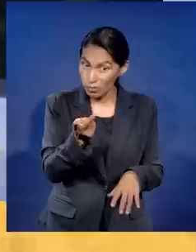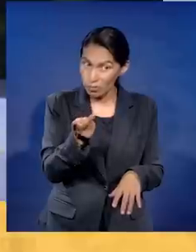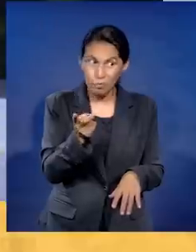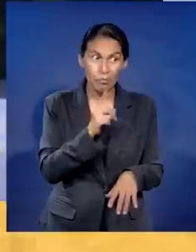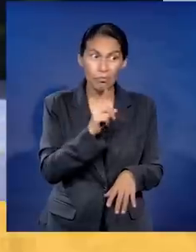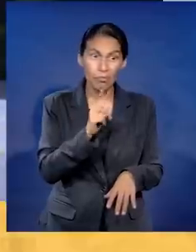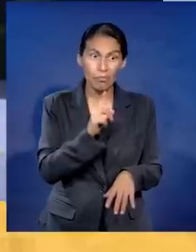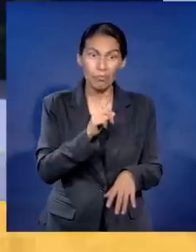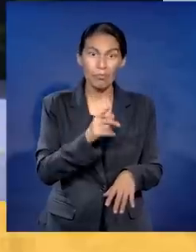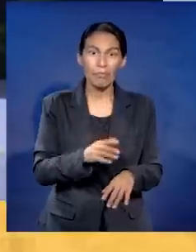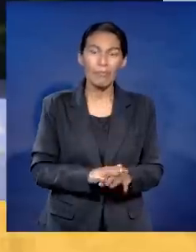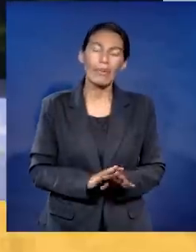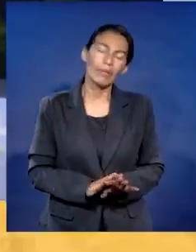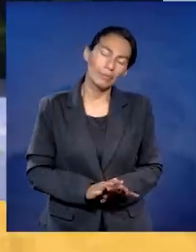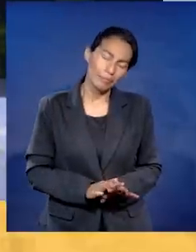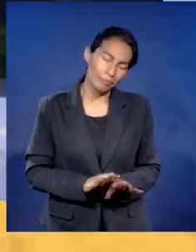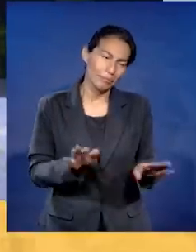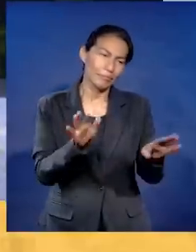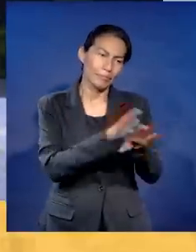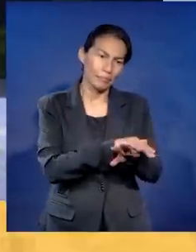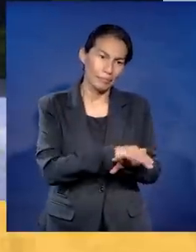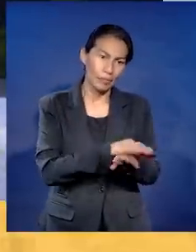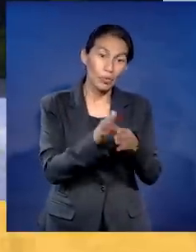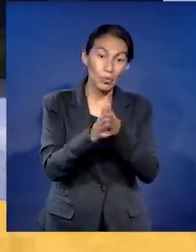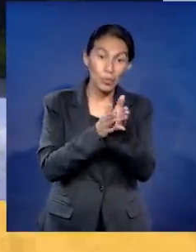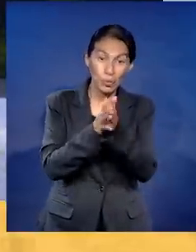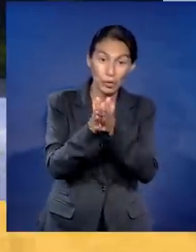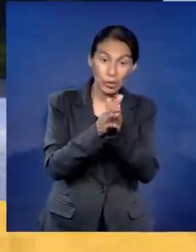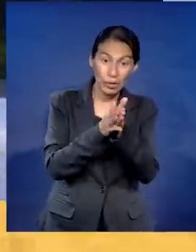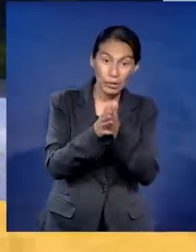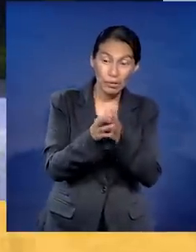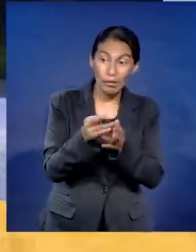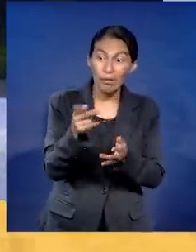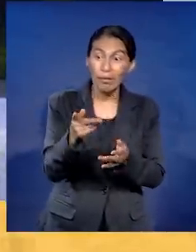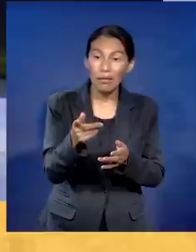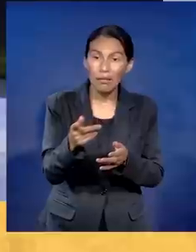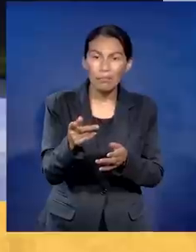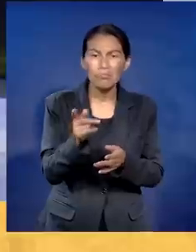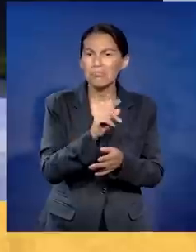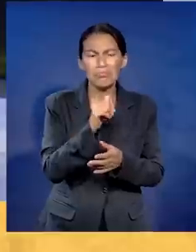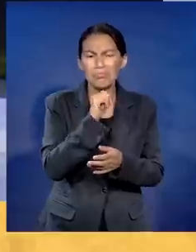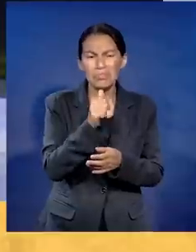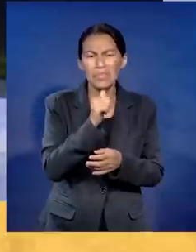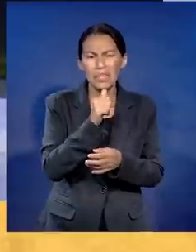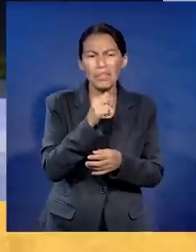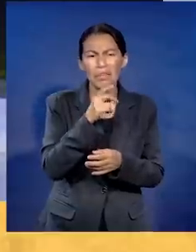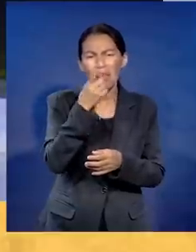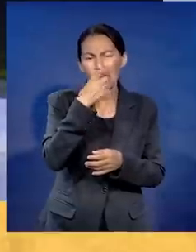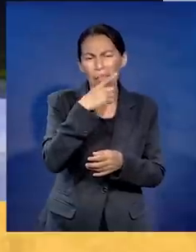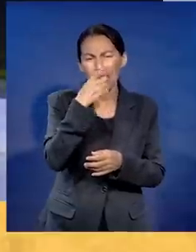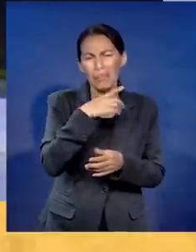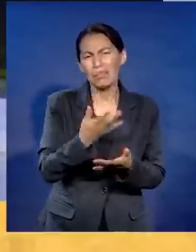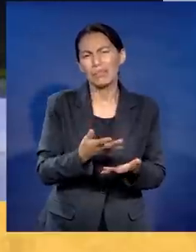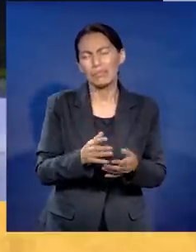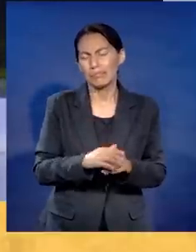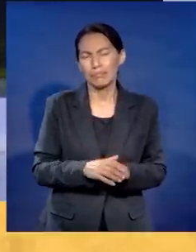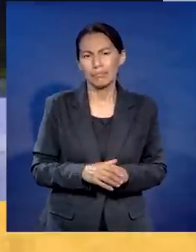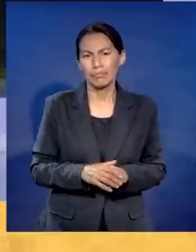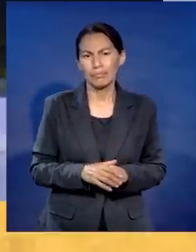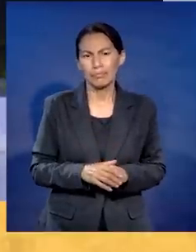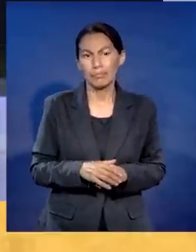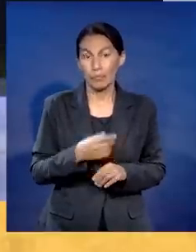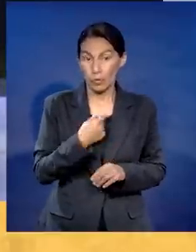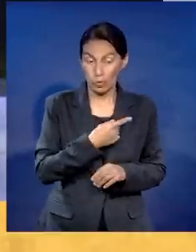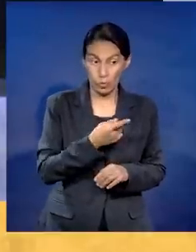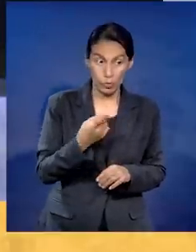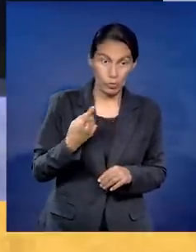flores. ¿Usted ya le preguntó a su esposa? No. Bueno, cambiemos las flores. ¿Cuántos chocolates le ha regalado? Tampoco le